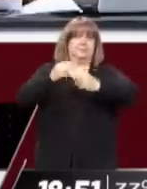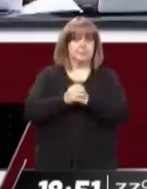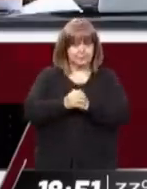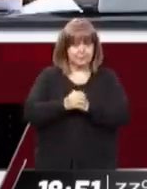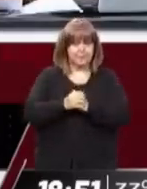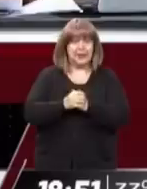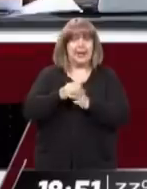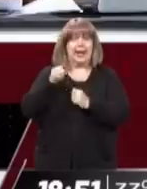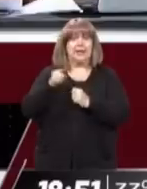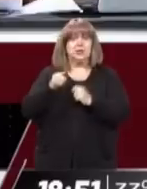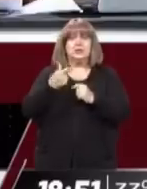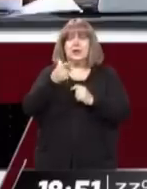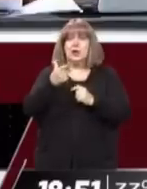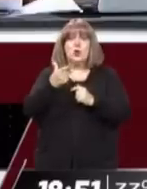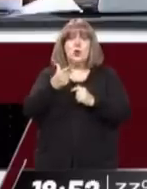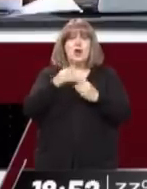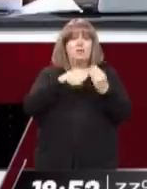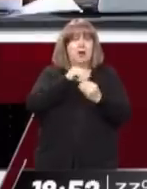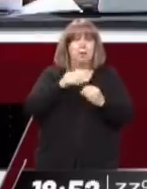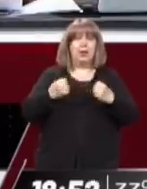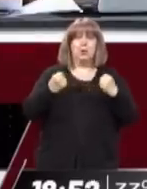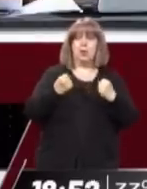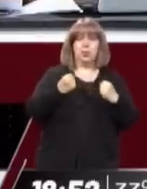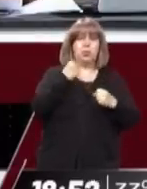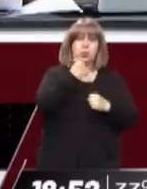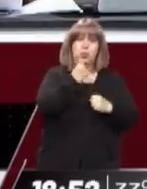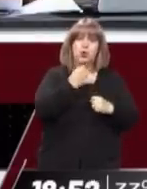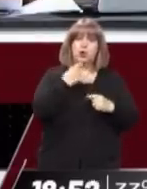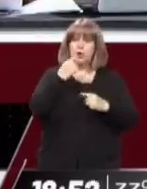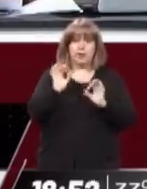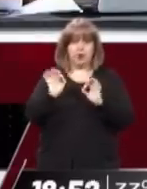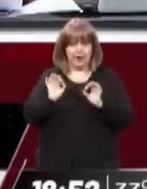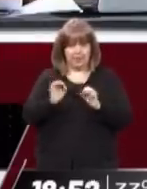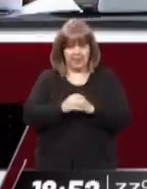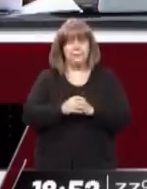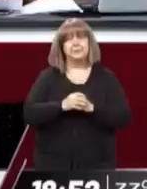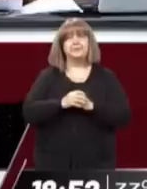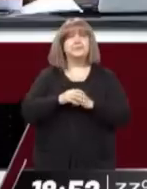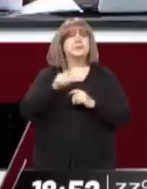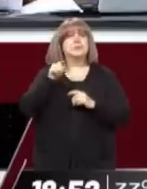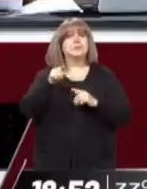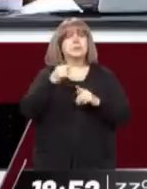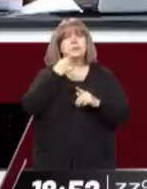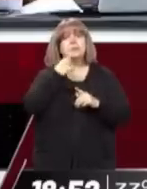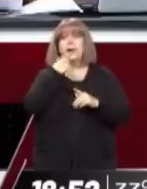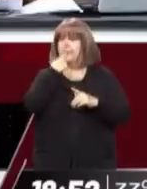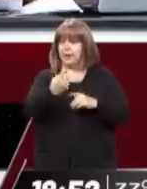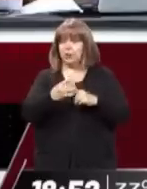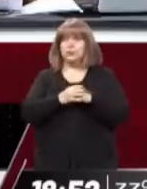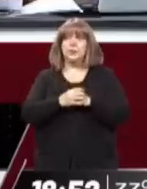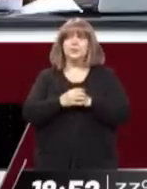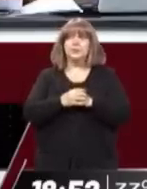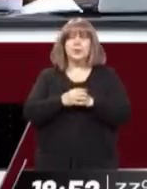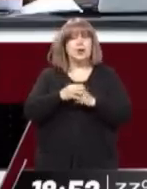en ningún momento se equilibraron en ese sentido. Sí, Sofía. Sí, te quería consultar la premeditación. ¿O esto